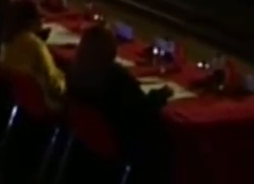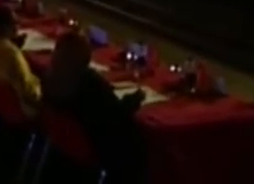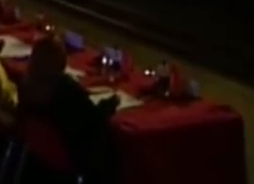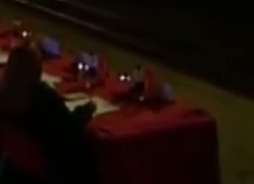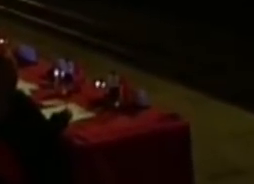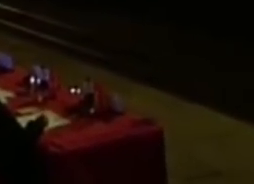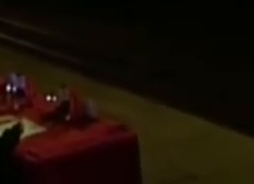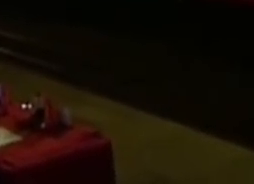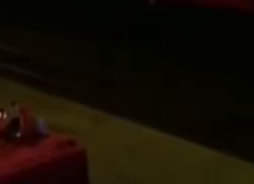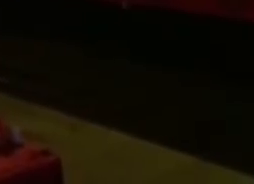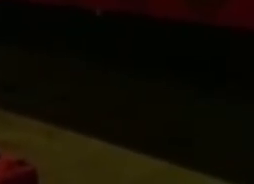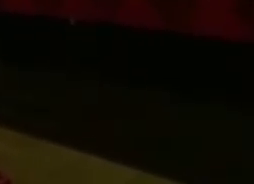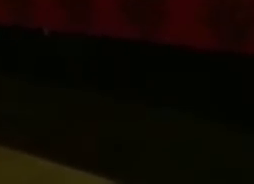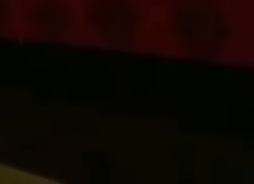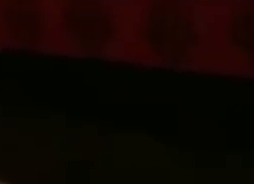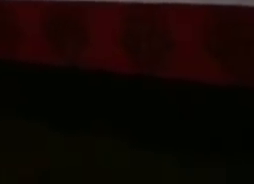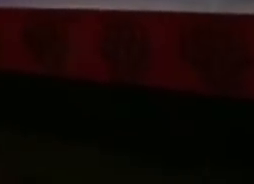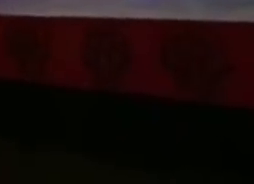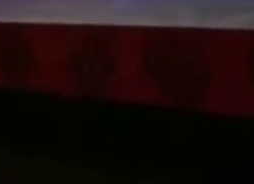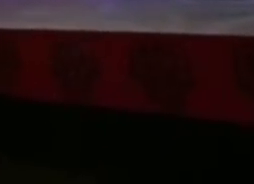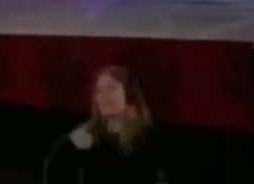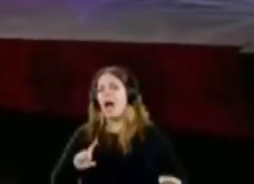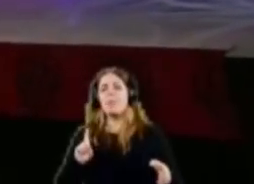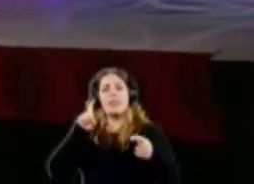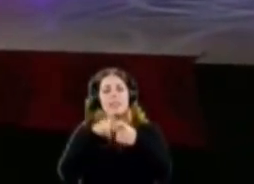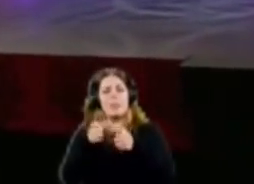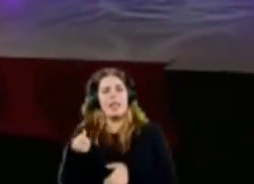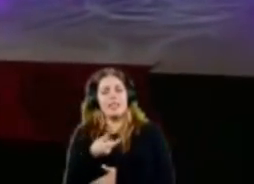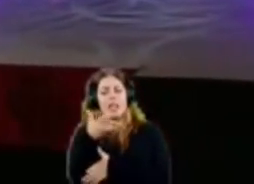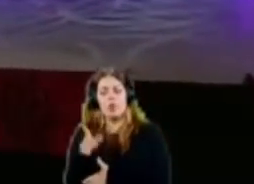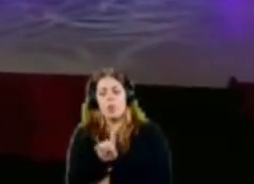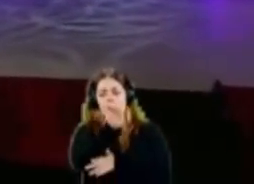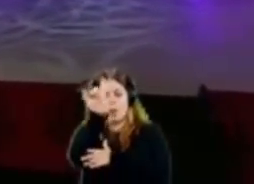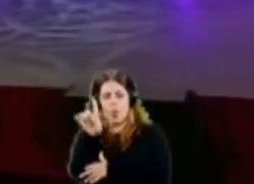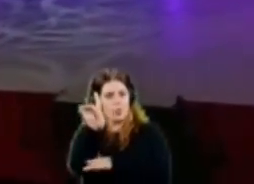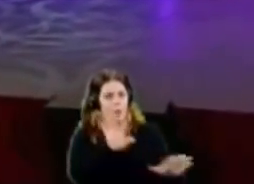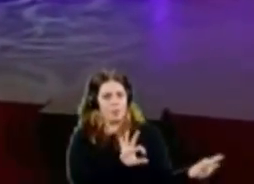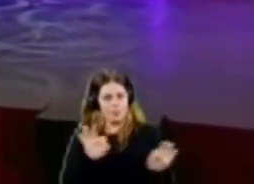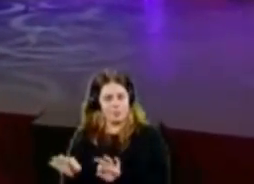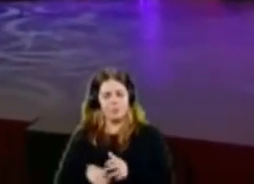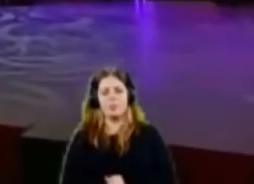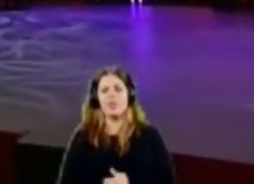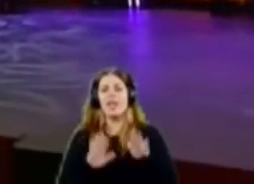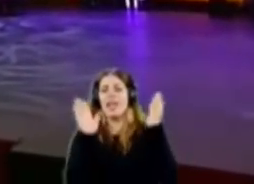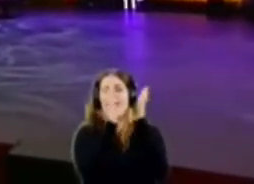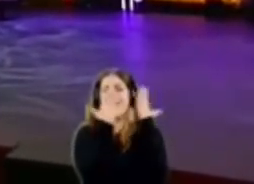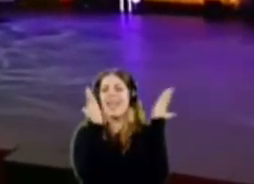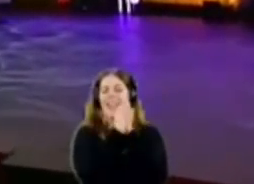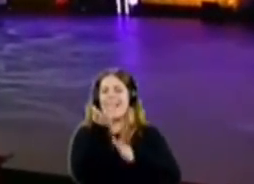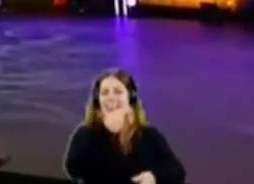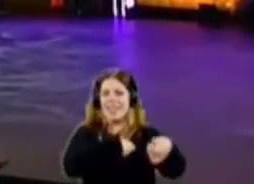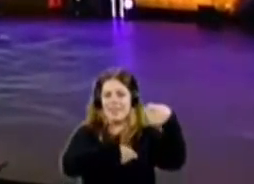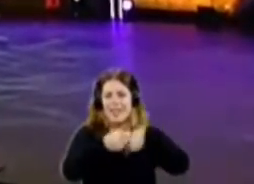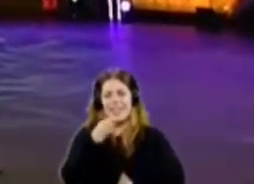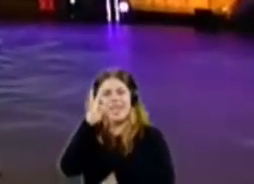¿Empezamos ya? Vamos ya con el primer participante que está preparado. Librería